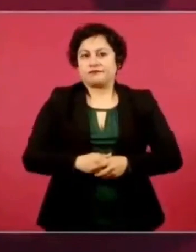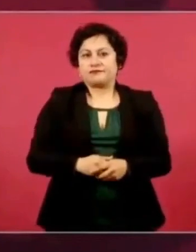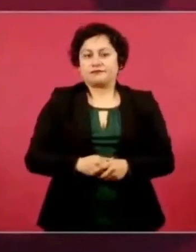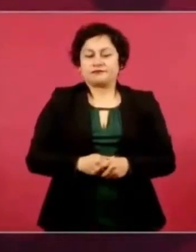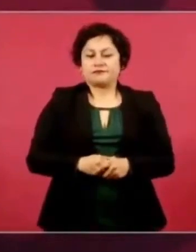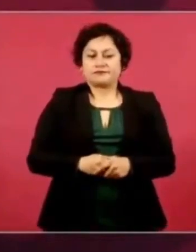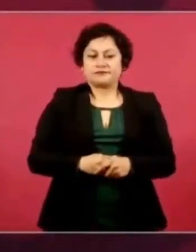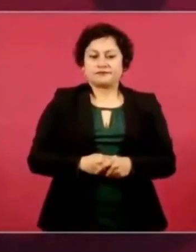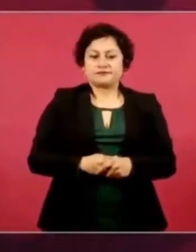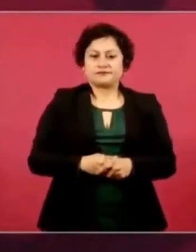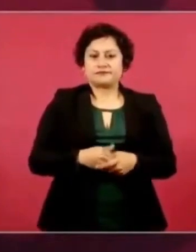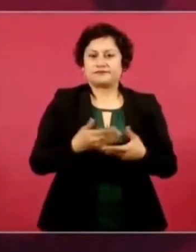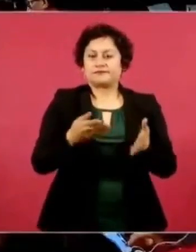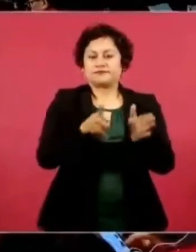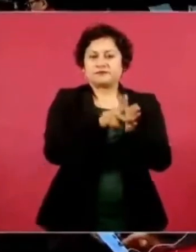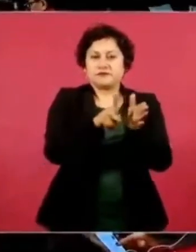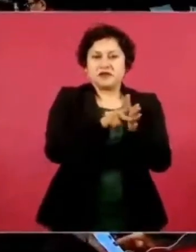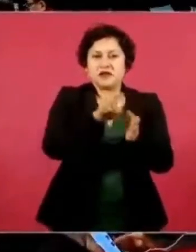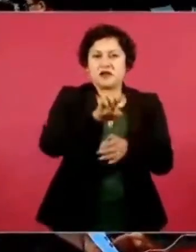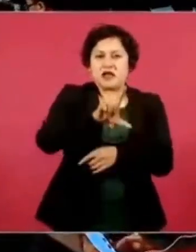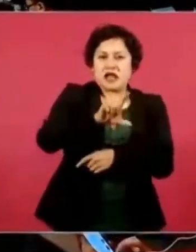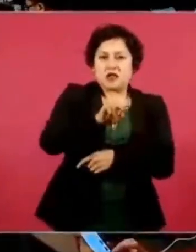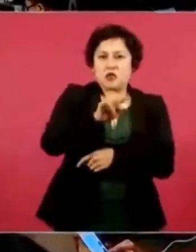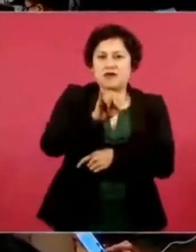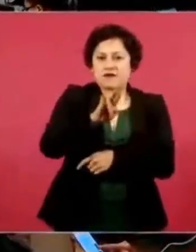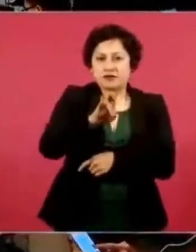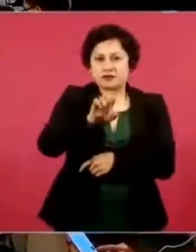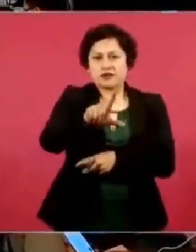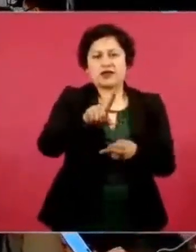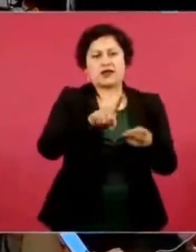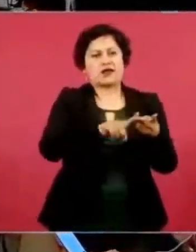el universali Radio